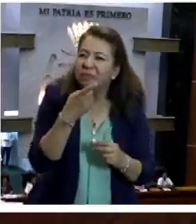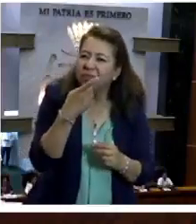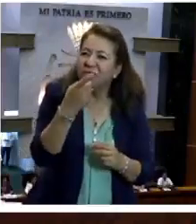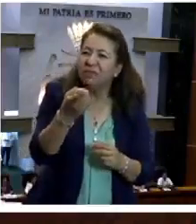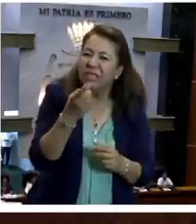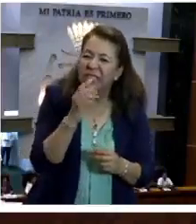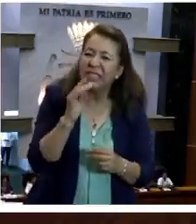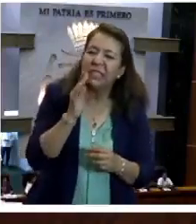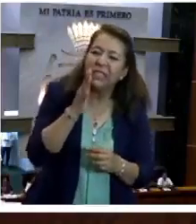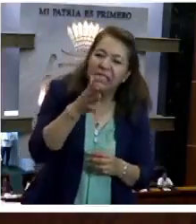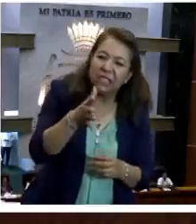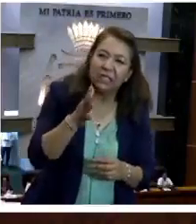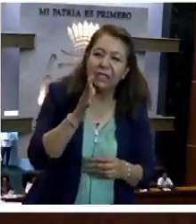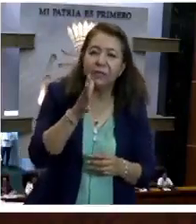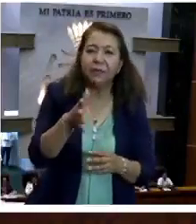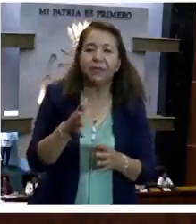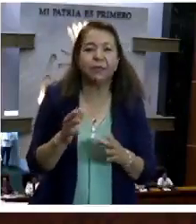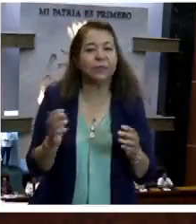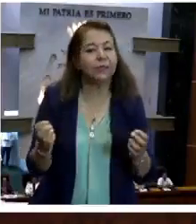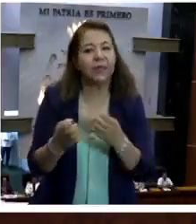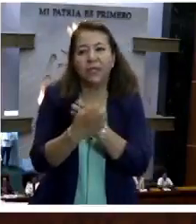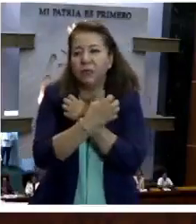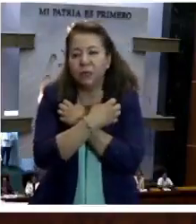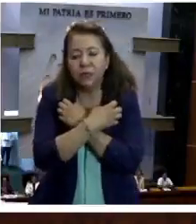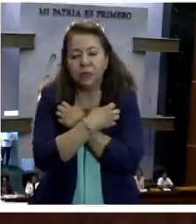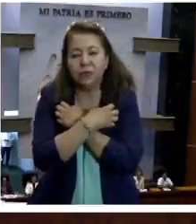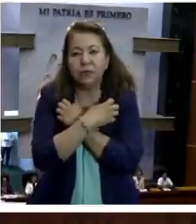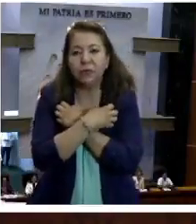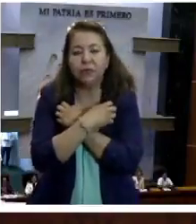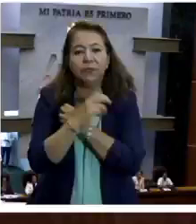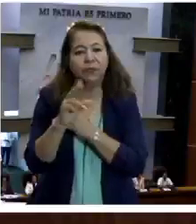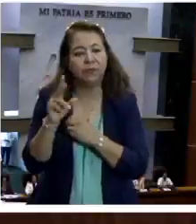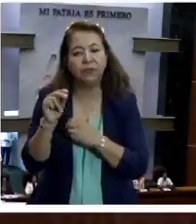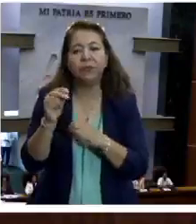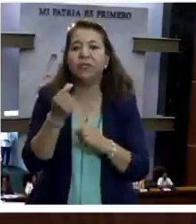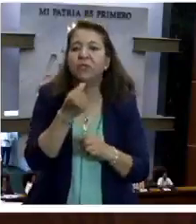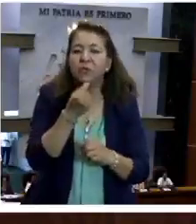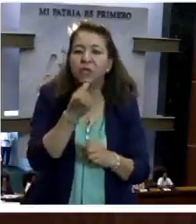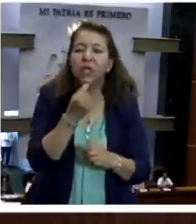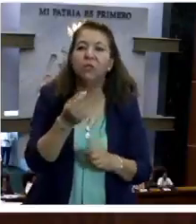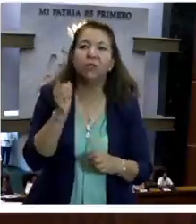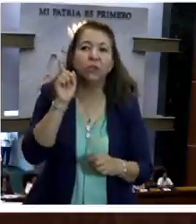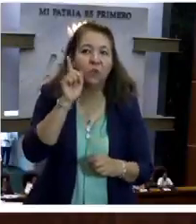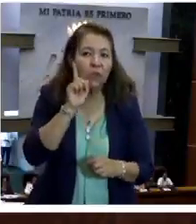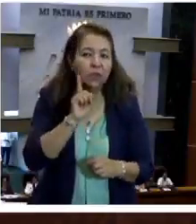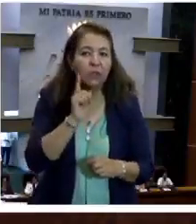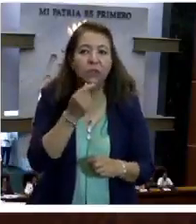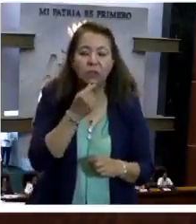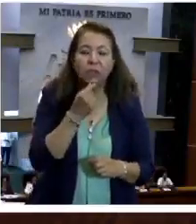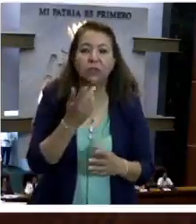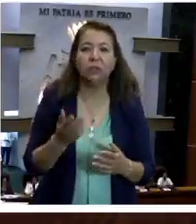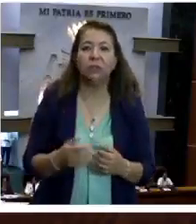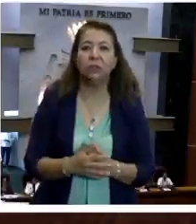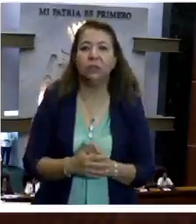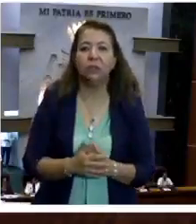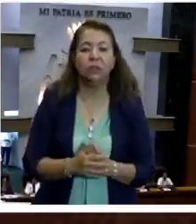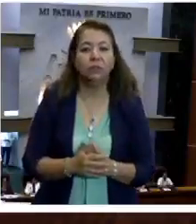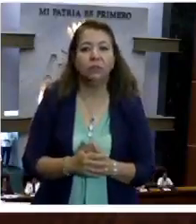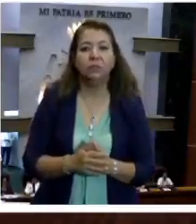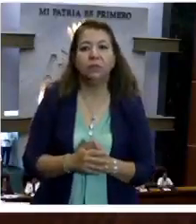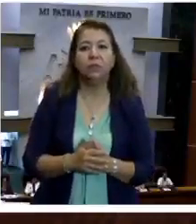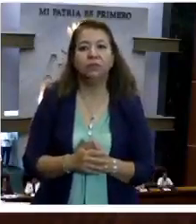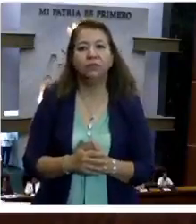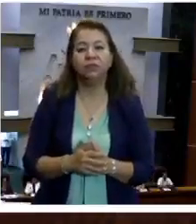o física, en el sector educativo contra las niñas y los niños. No